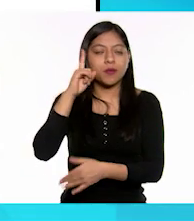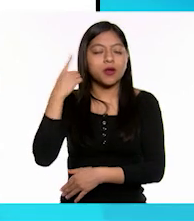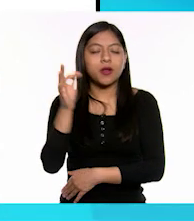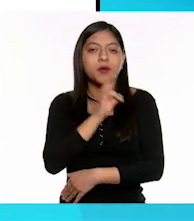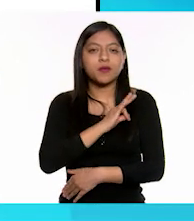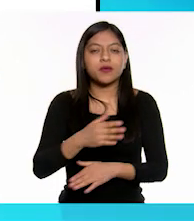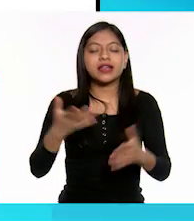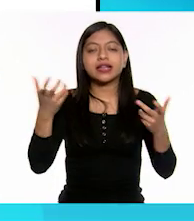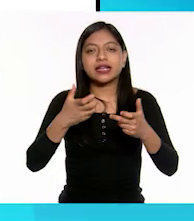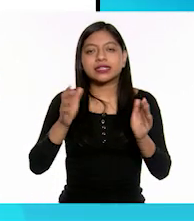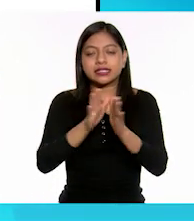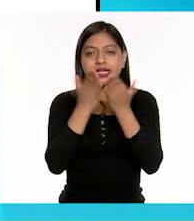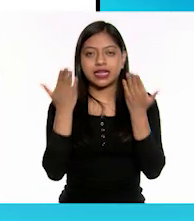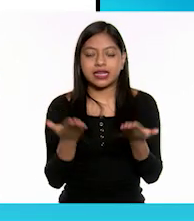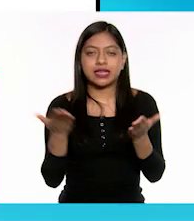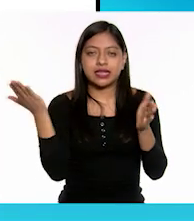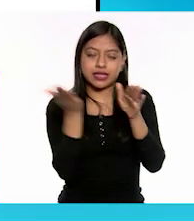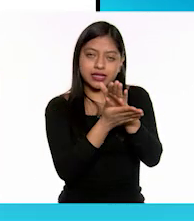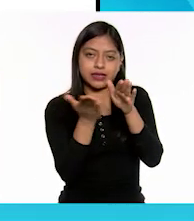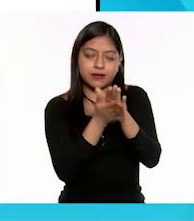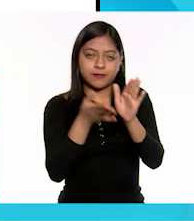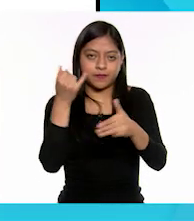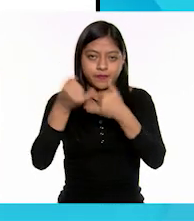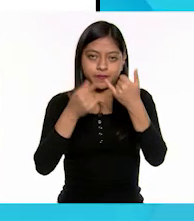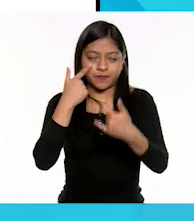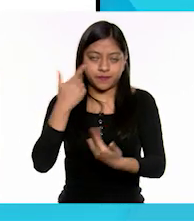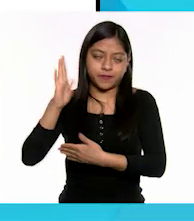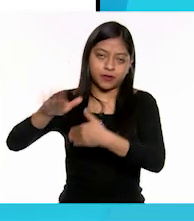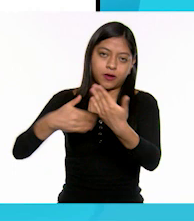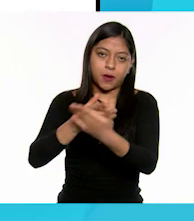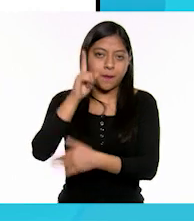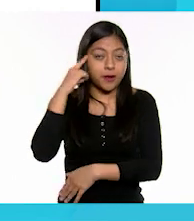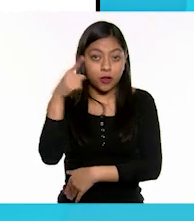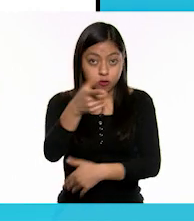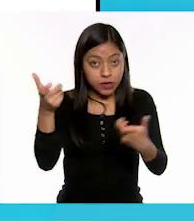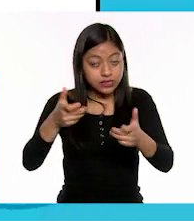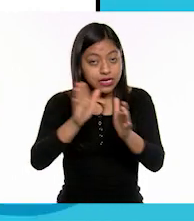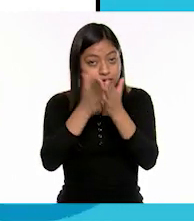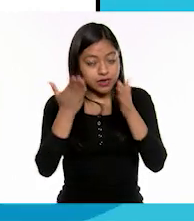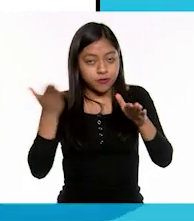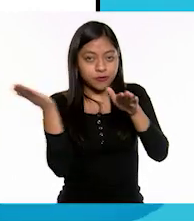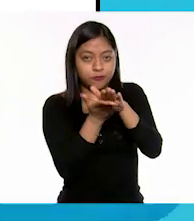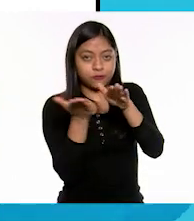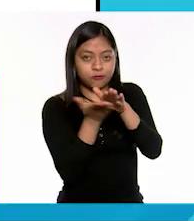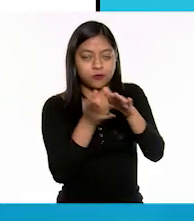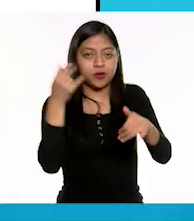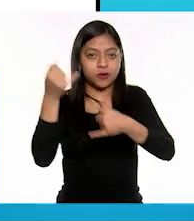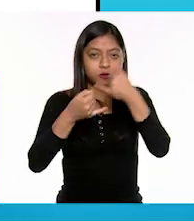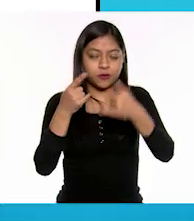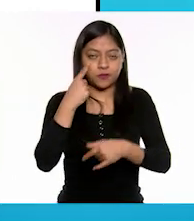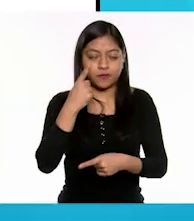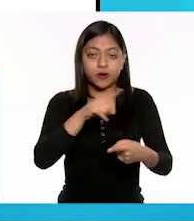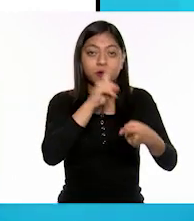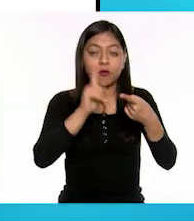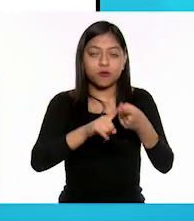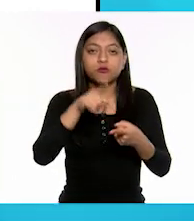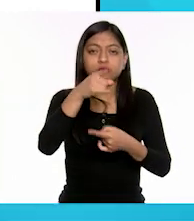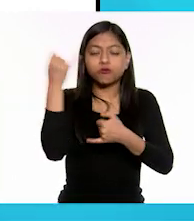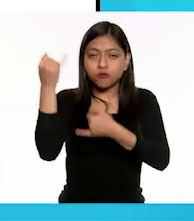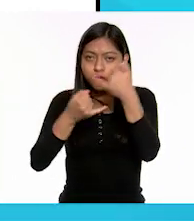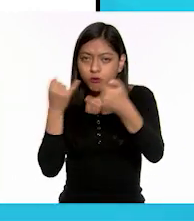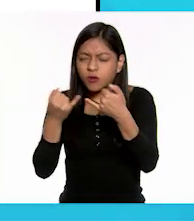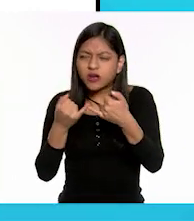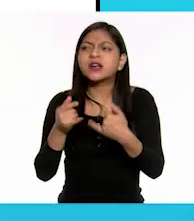hacer nuestra antología me ayuda a salir las claro que si sugerencias para hacer una antología de juegos número 1 busca y recopila